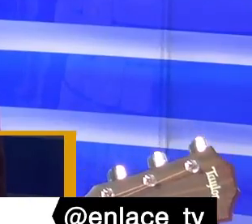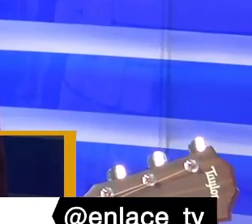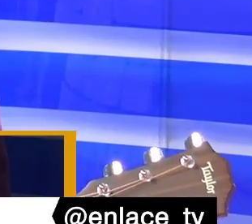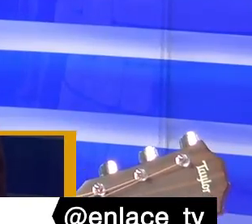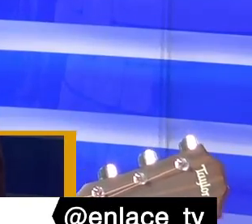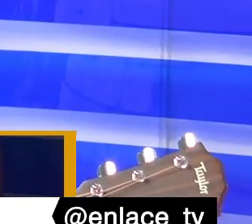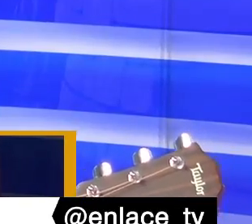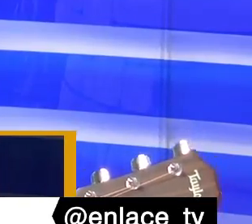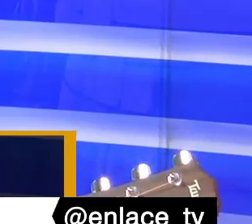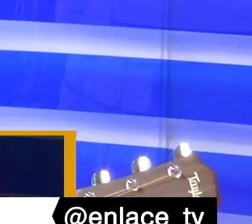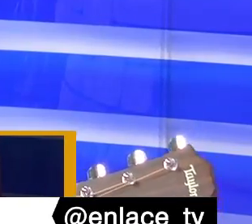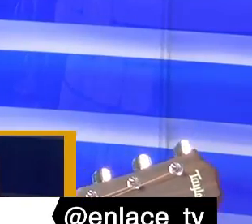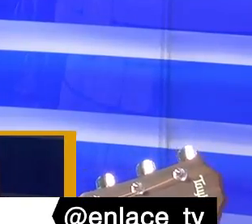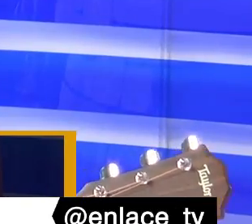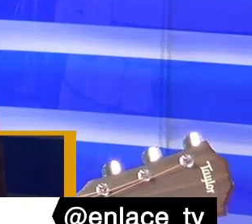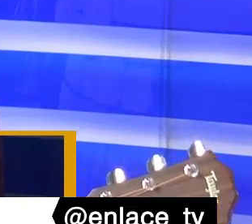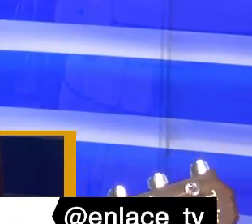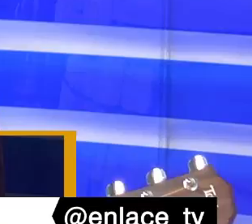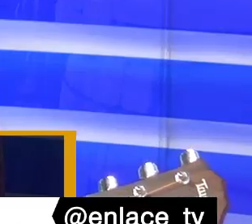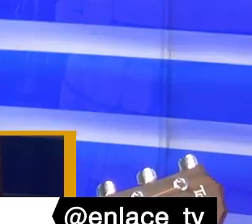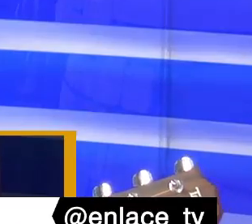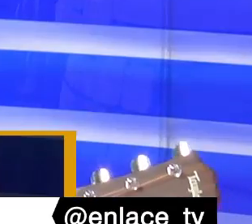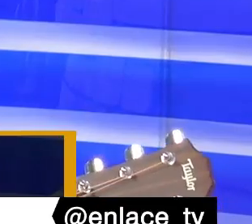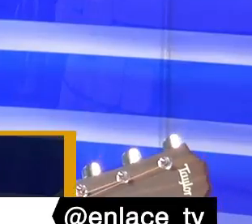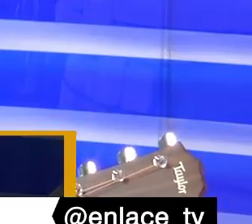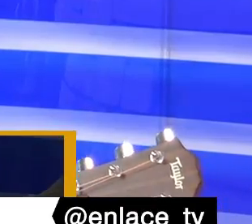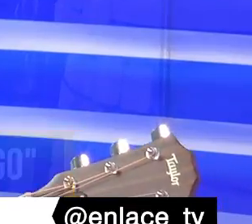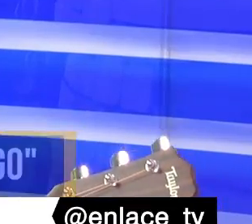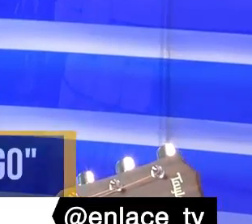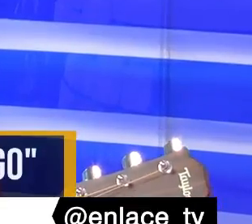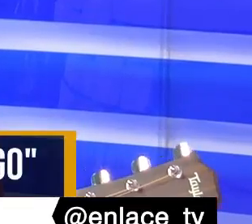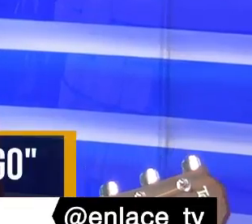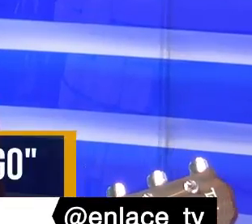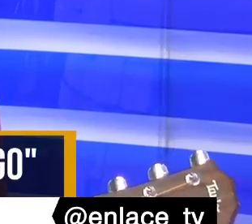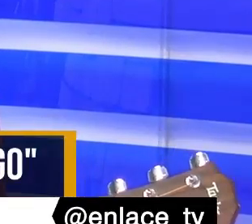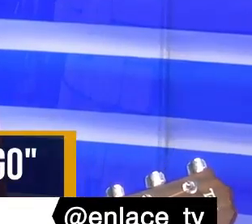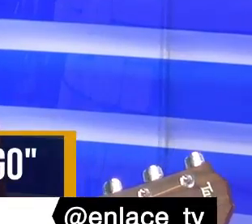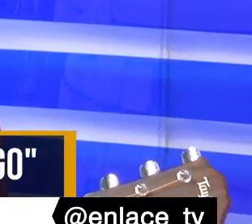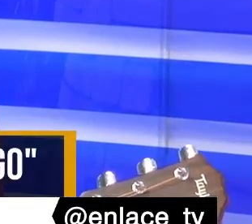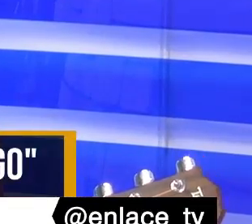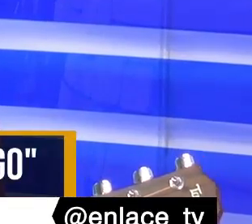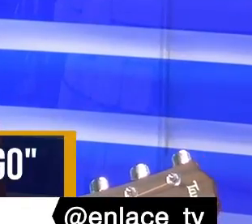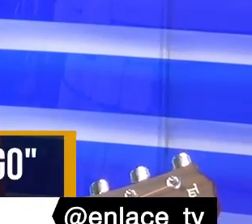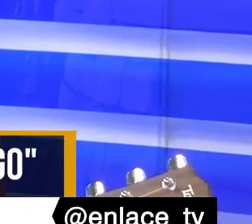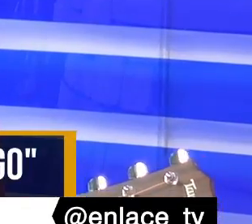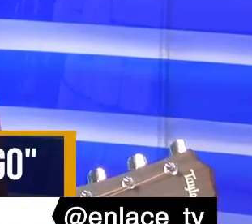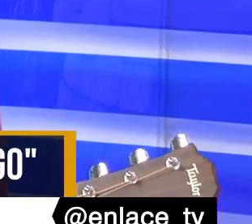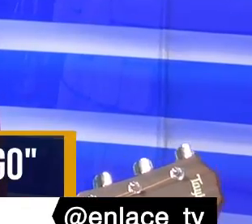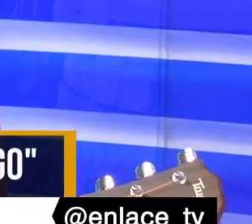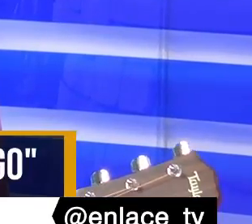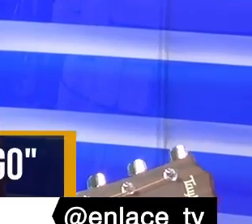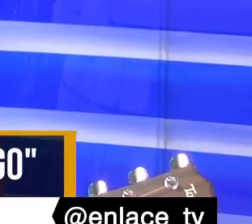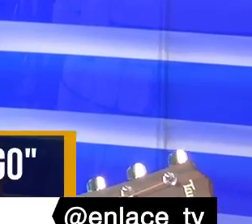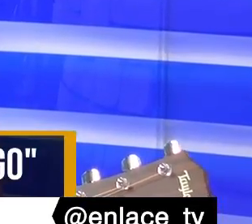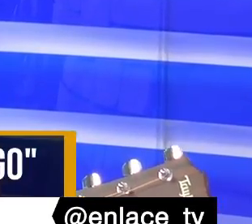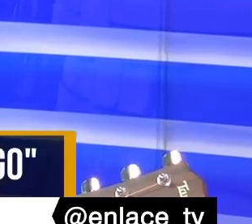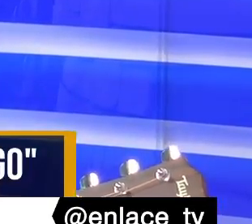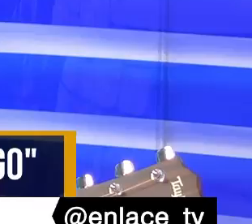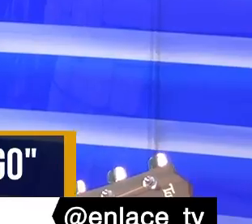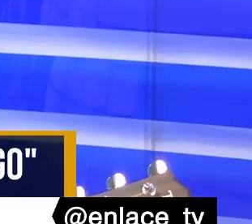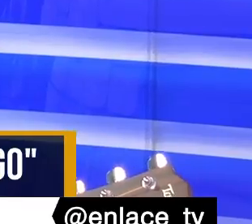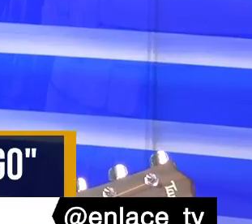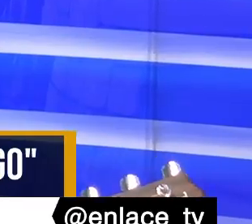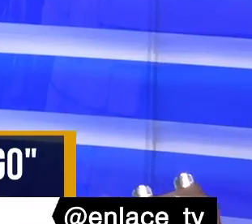conmigo. Cada vez quiero soñar contigo. Quédate, quédate